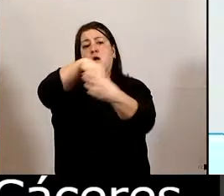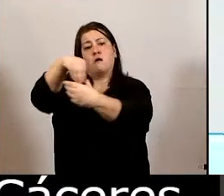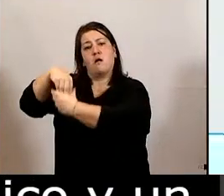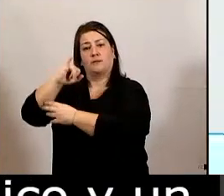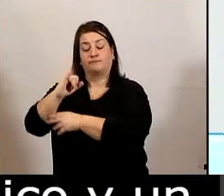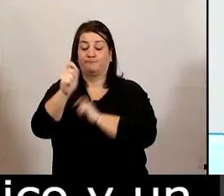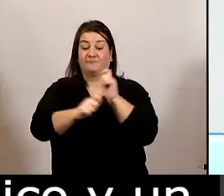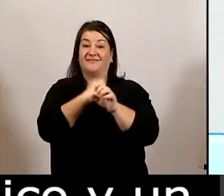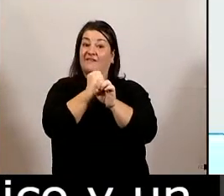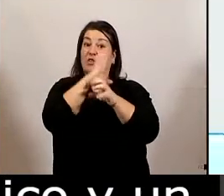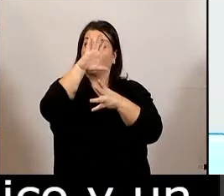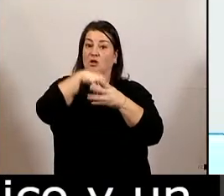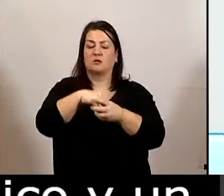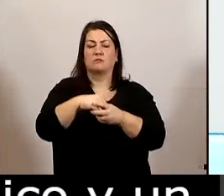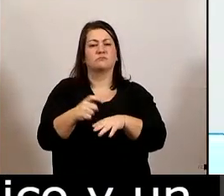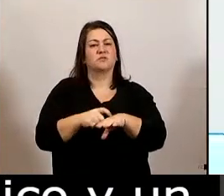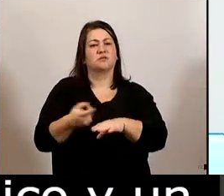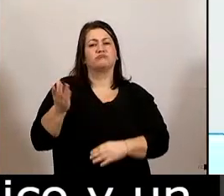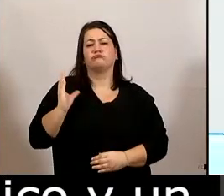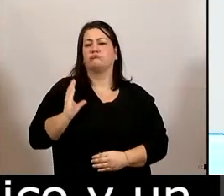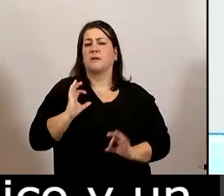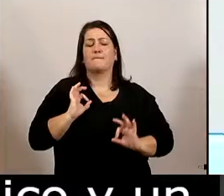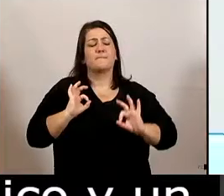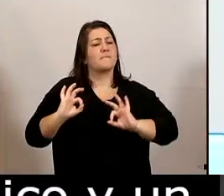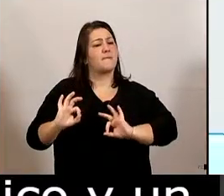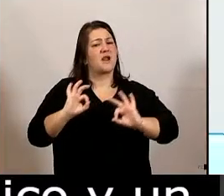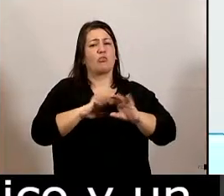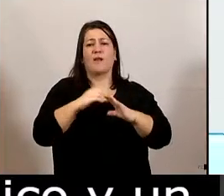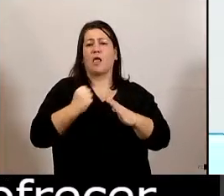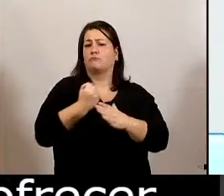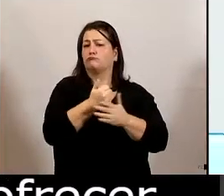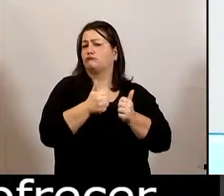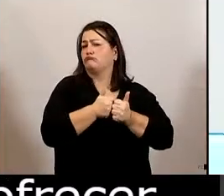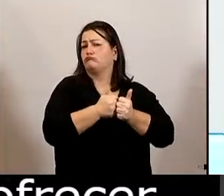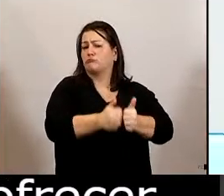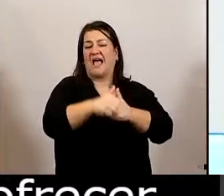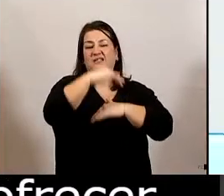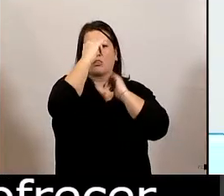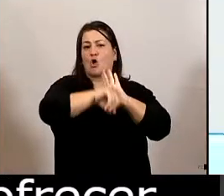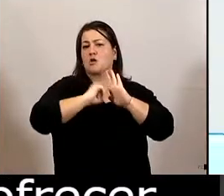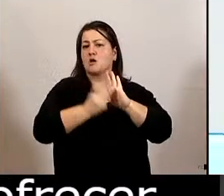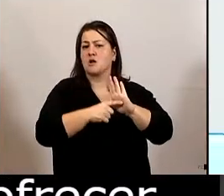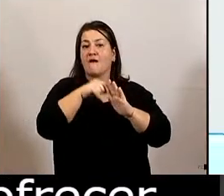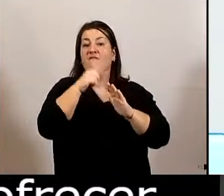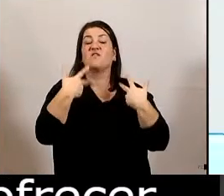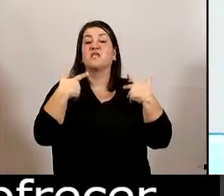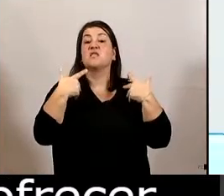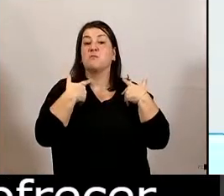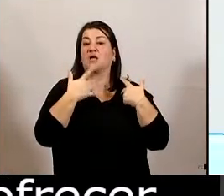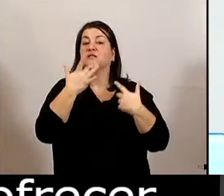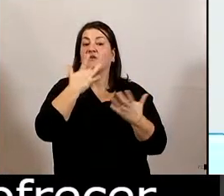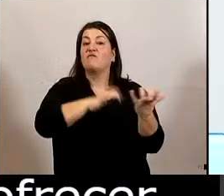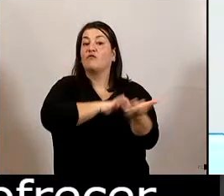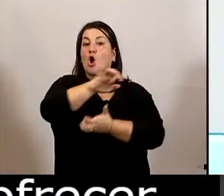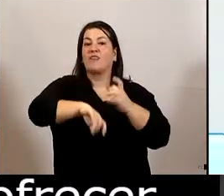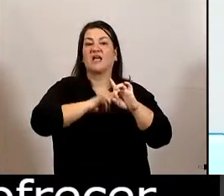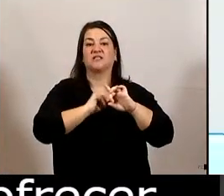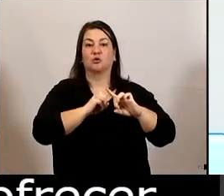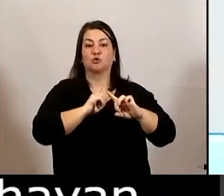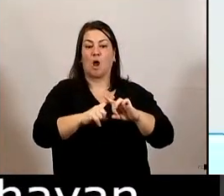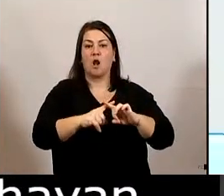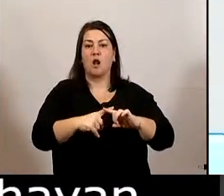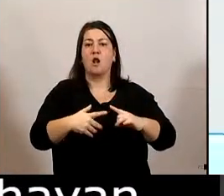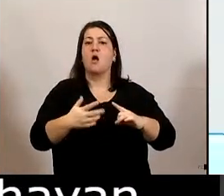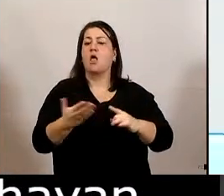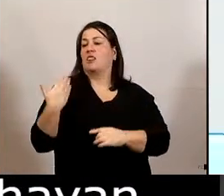personal estará cualificado para ofrecer acompañamiento y atención integral a las víctimas que hayan sufrido violencia sexual de